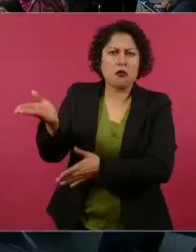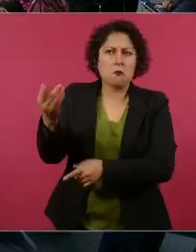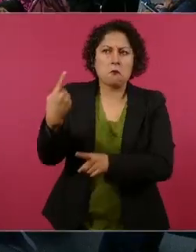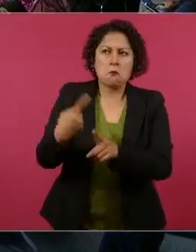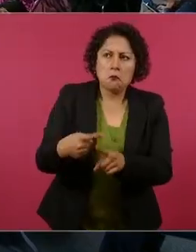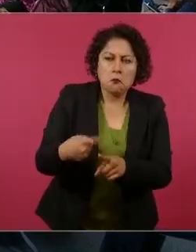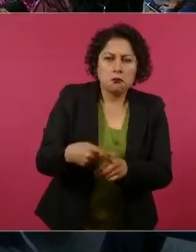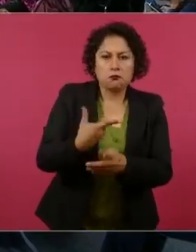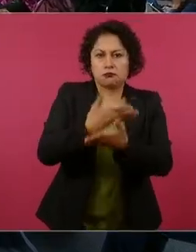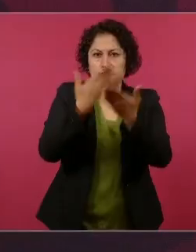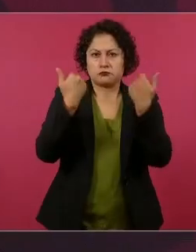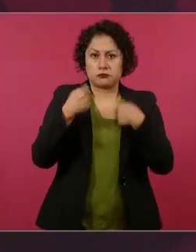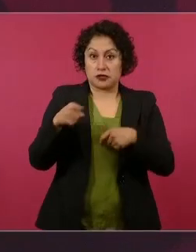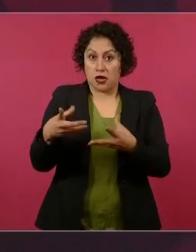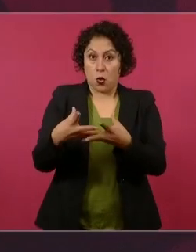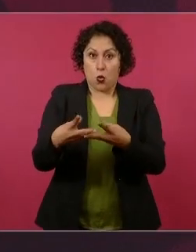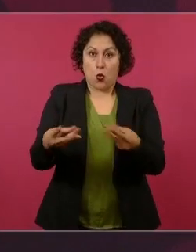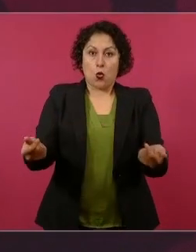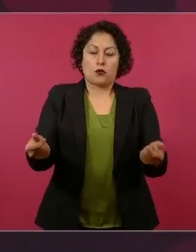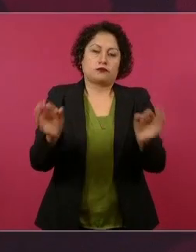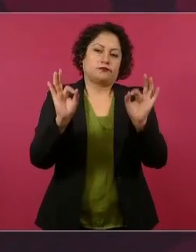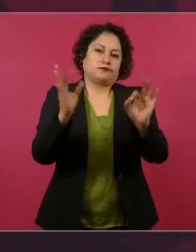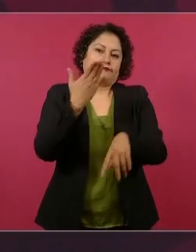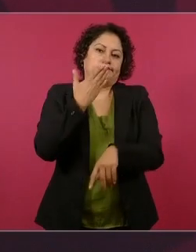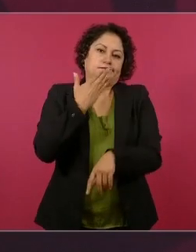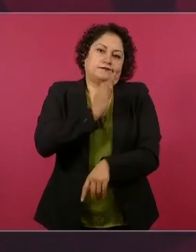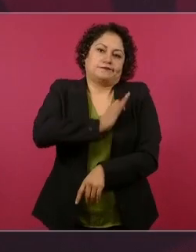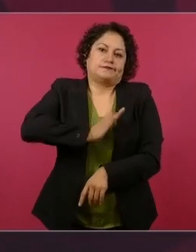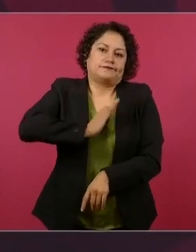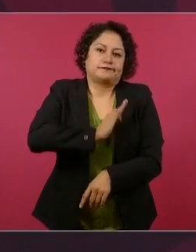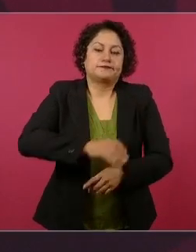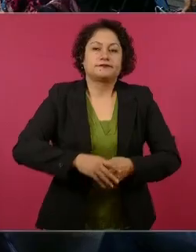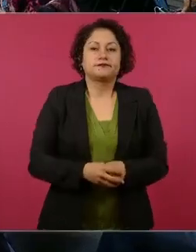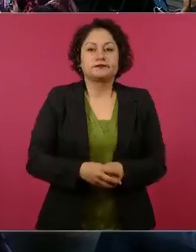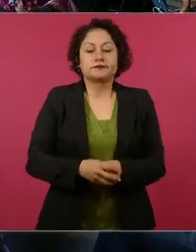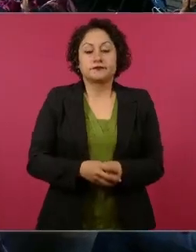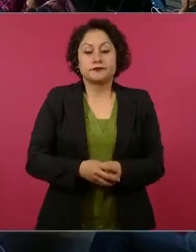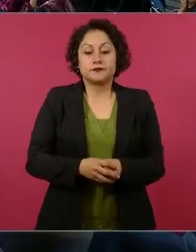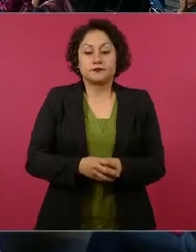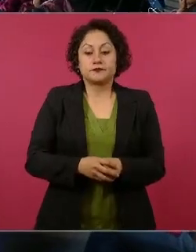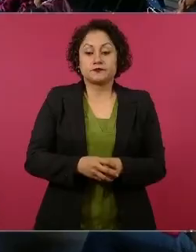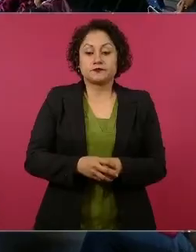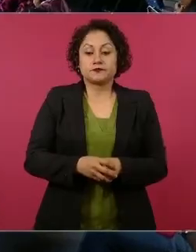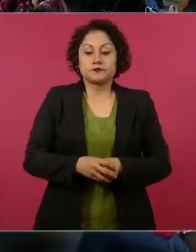pero si ya se resolvió, qué bueno, felicidades. ¿Mantendrá el juicio político?